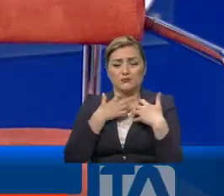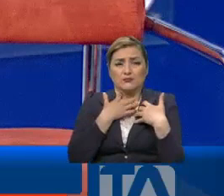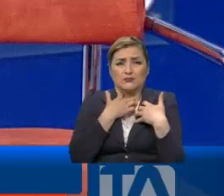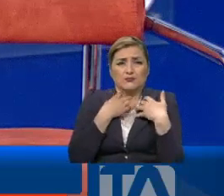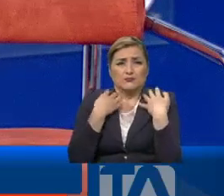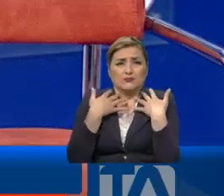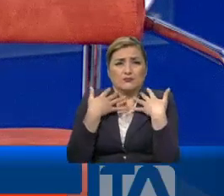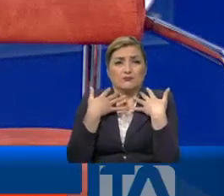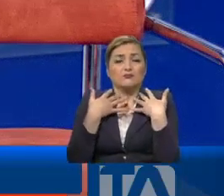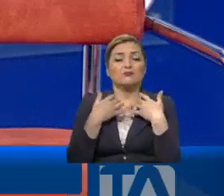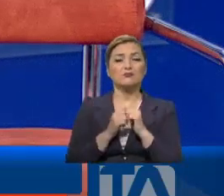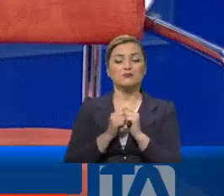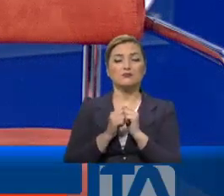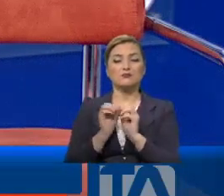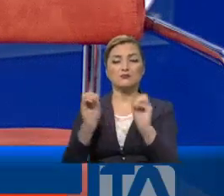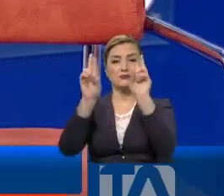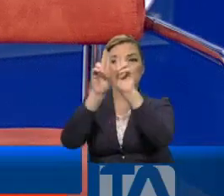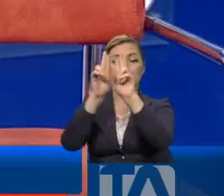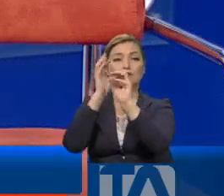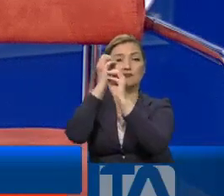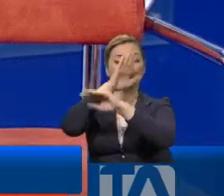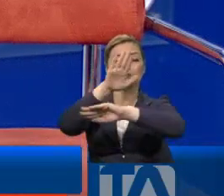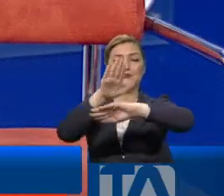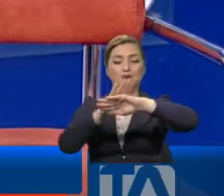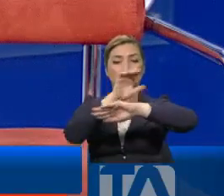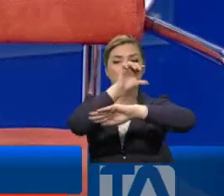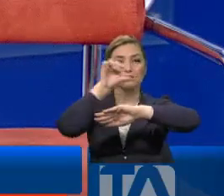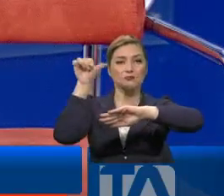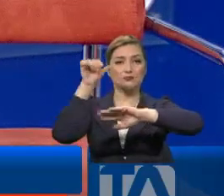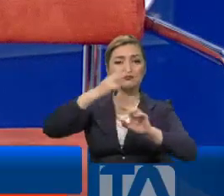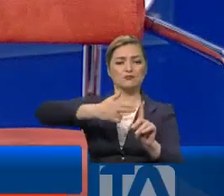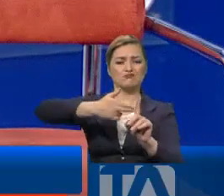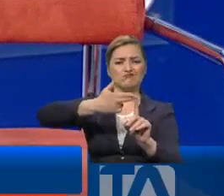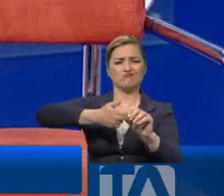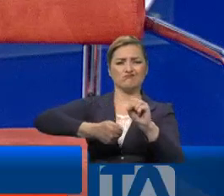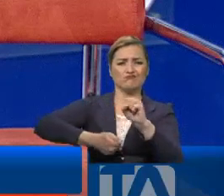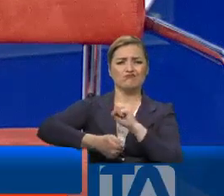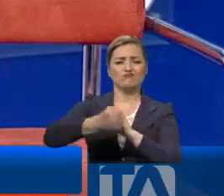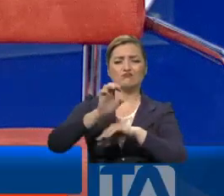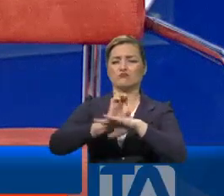Según parámetros de la Oficina de Naciones Unidas sobre Droga y Crimen Organizado, Ecuador